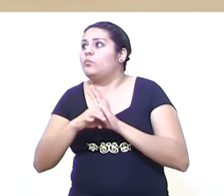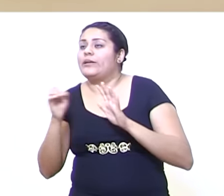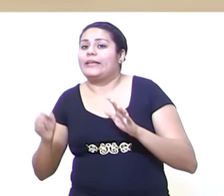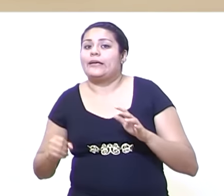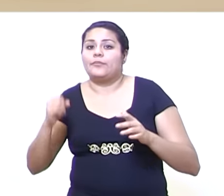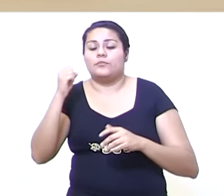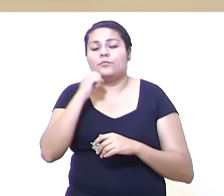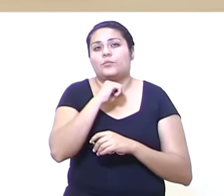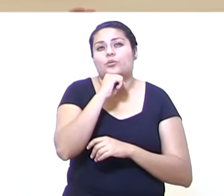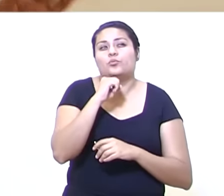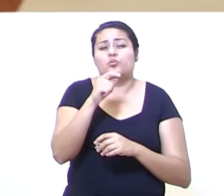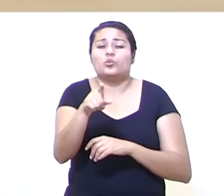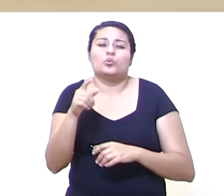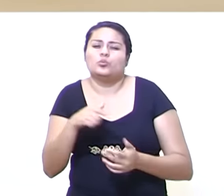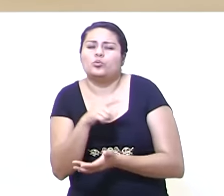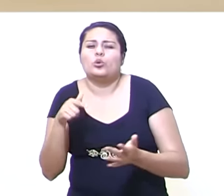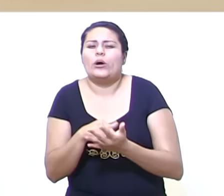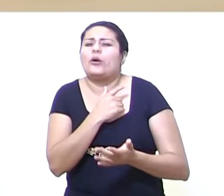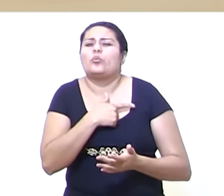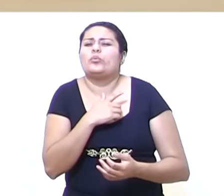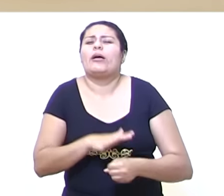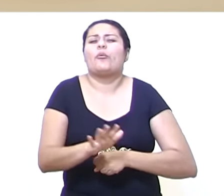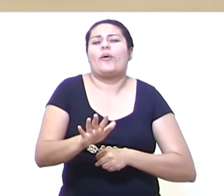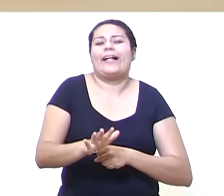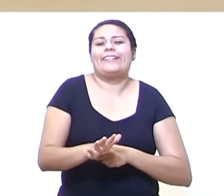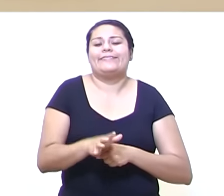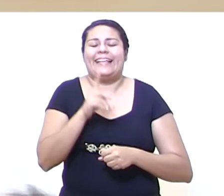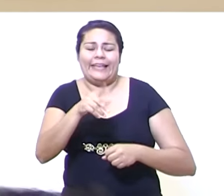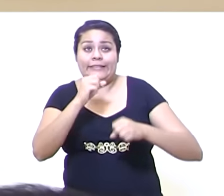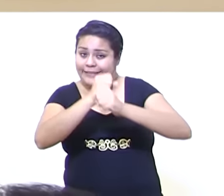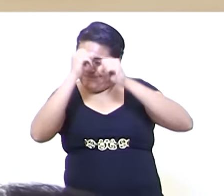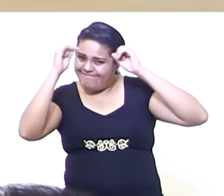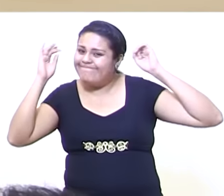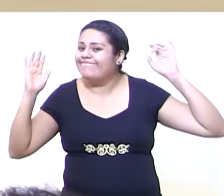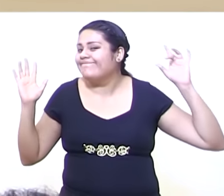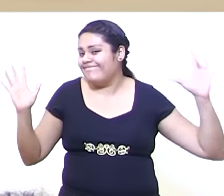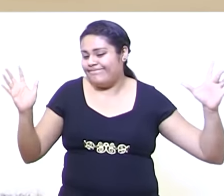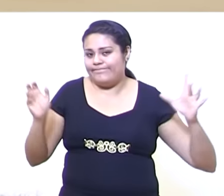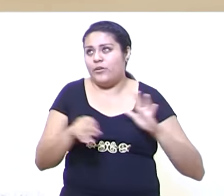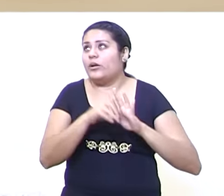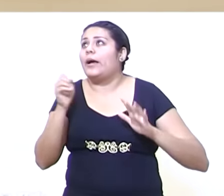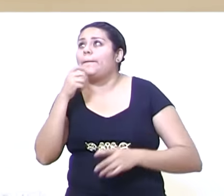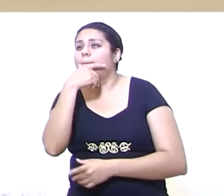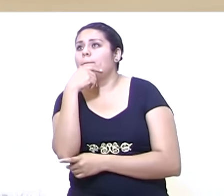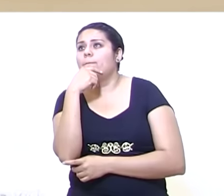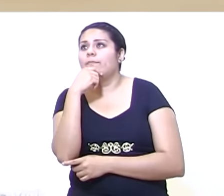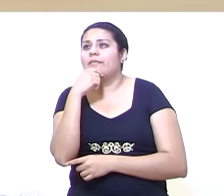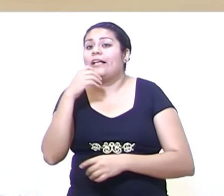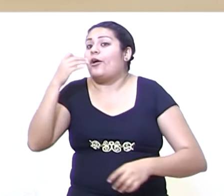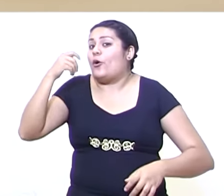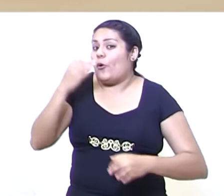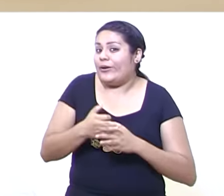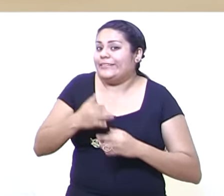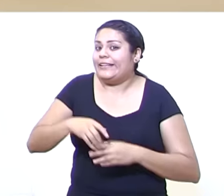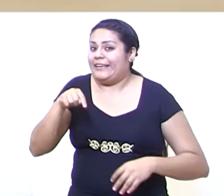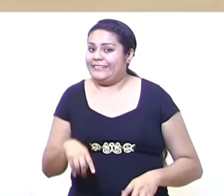estarlo. Como nos hemos imaginado el mismo lugar, estamos justo aquí.